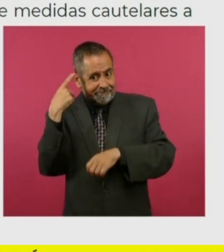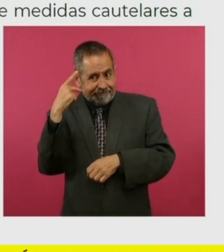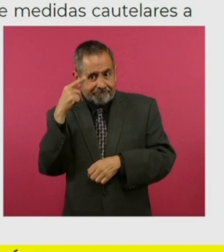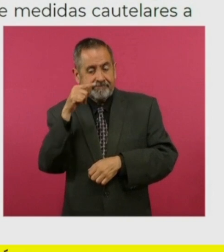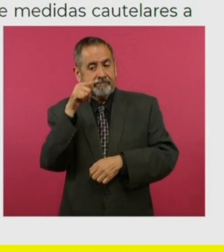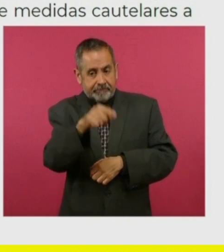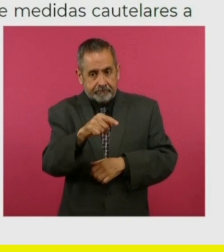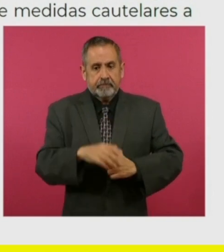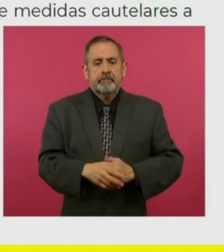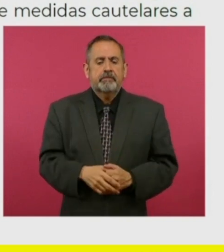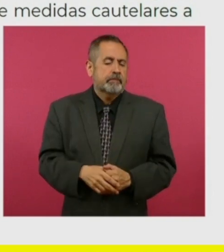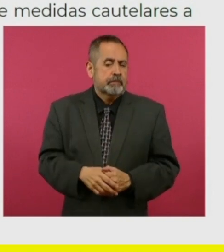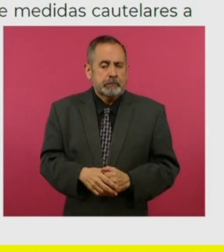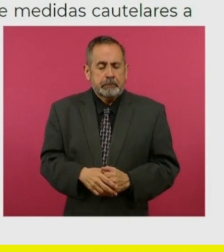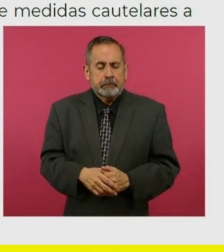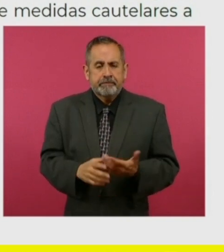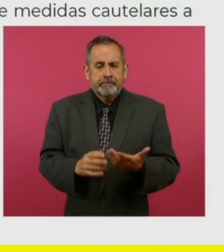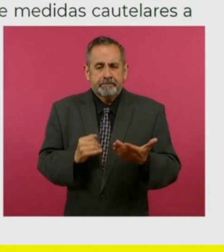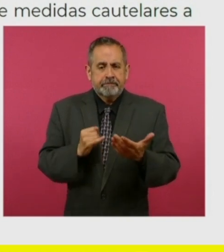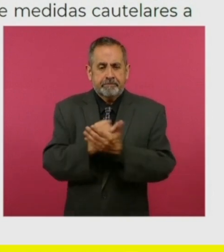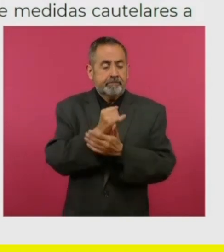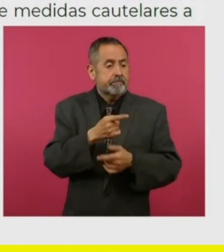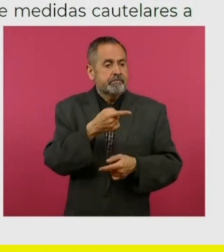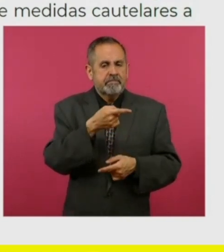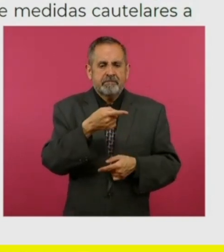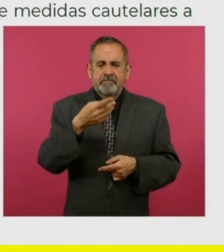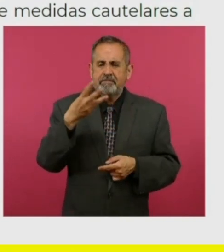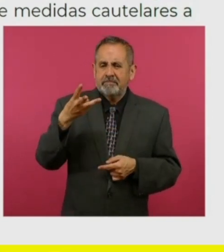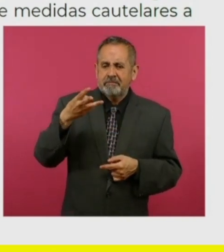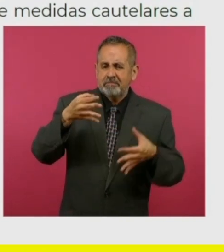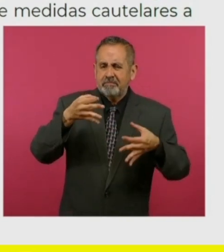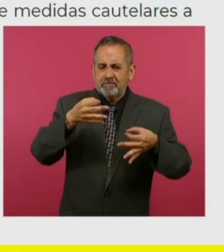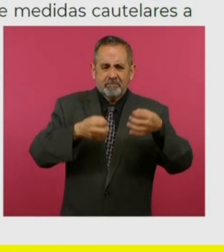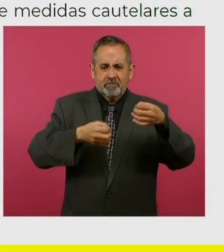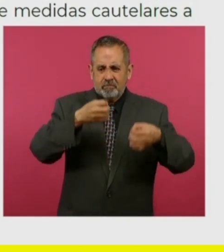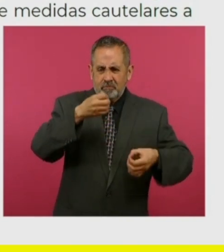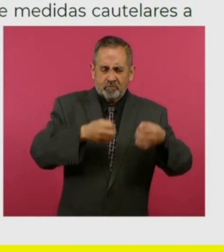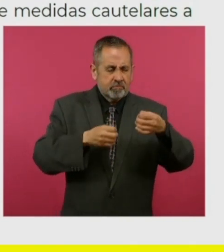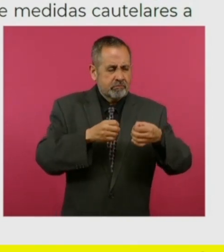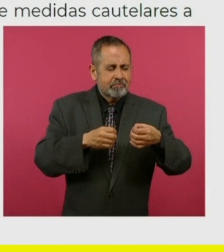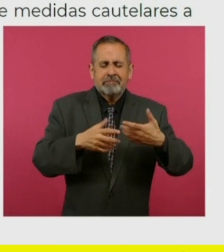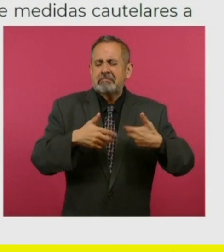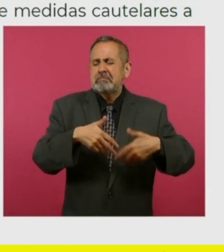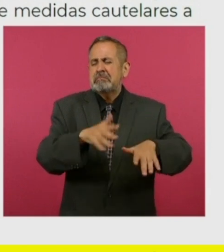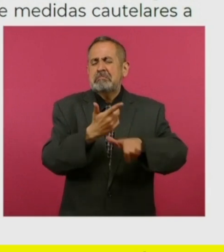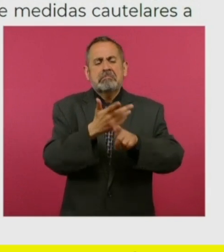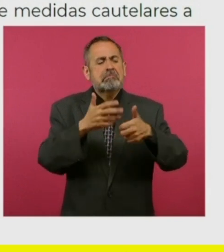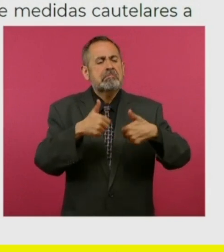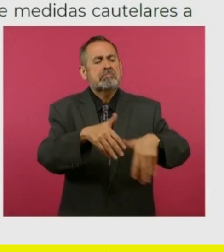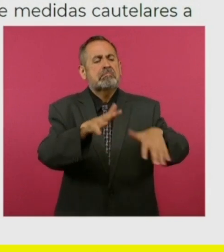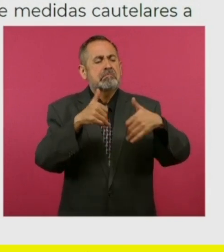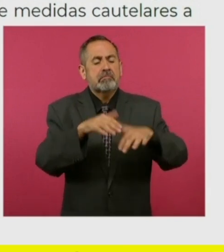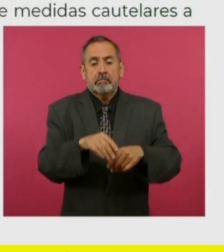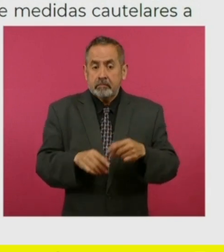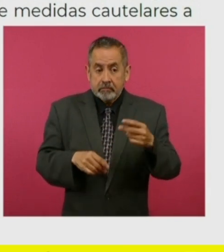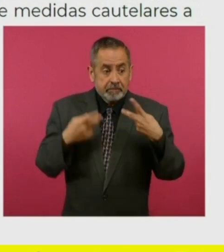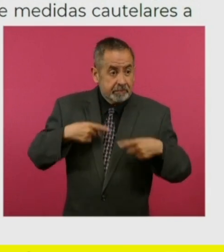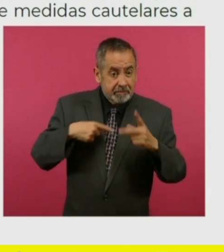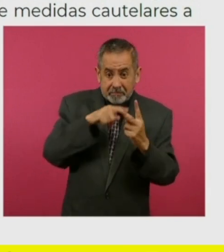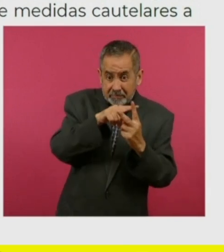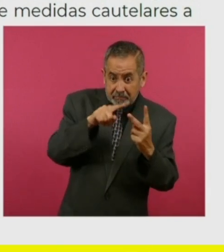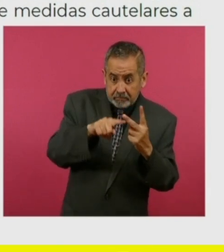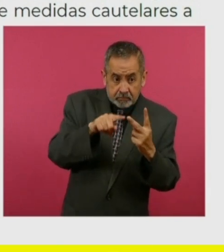por las resoluciones de tres jueces que han liberado a dos presuntos secuestradores